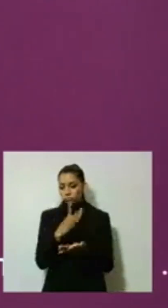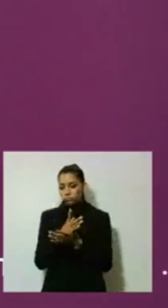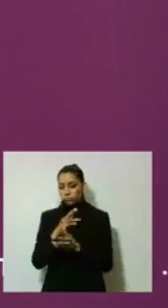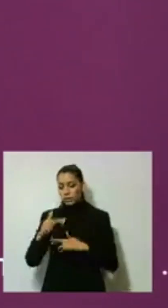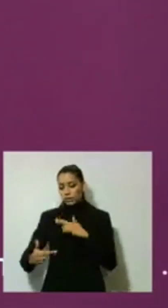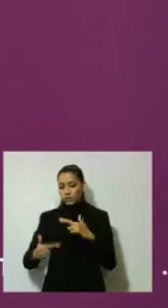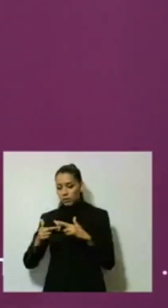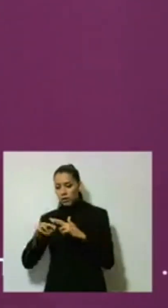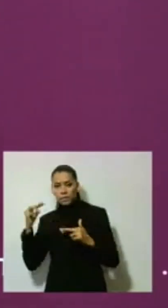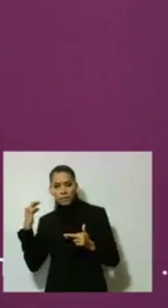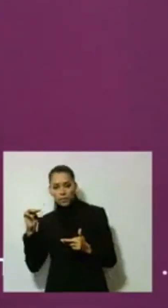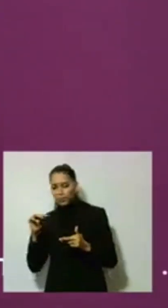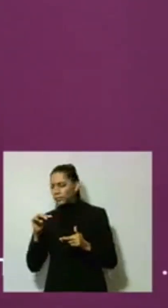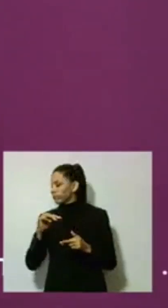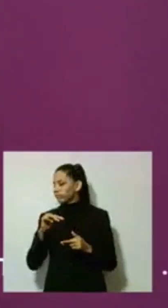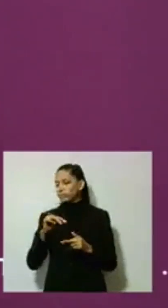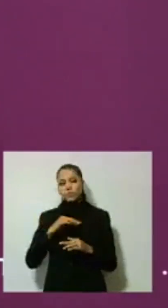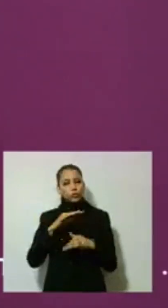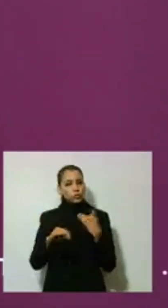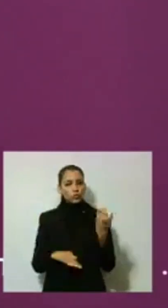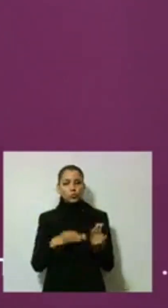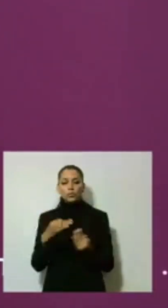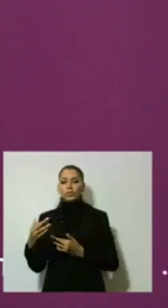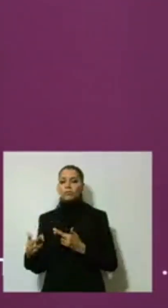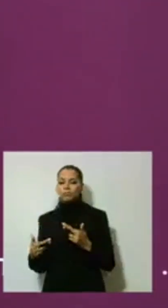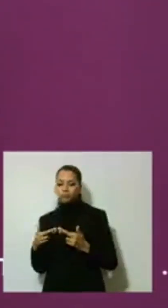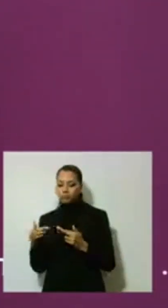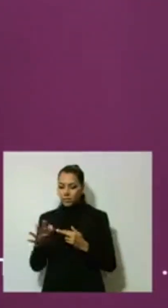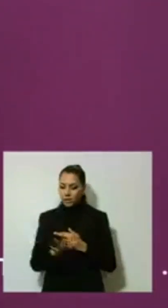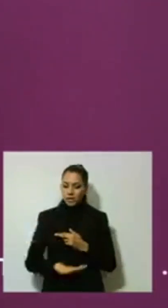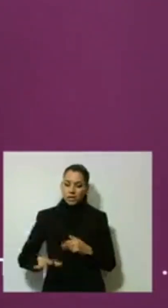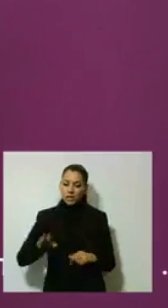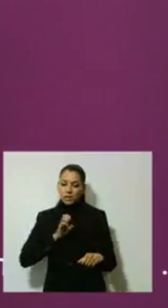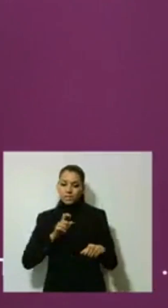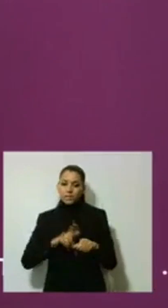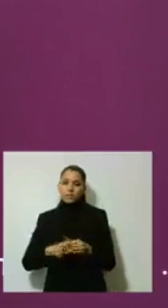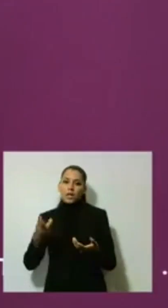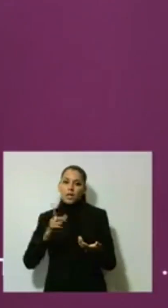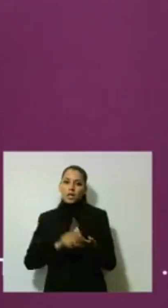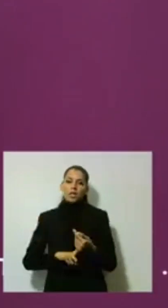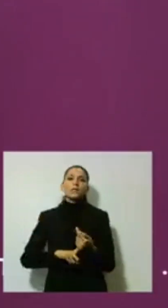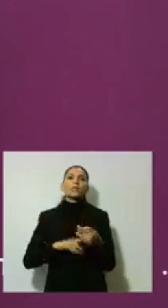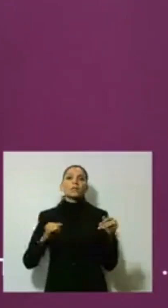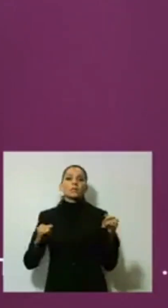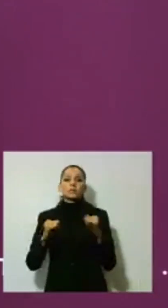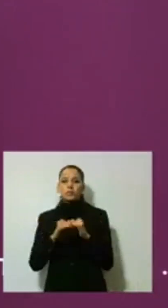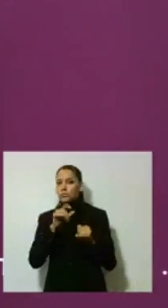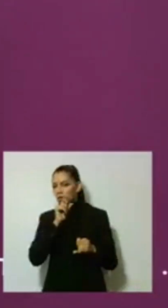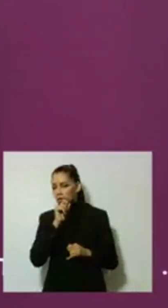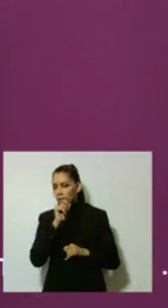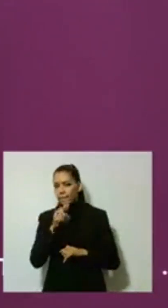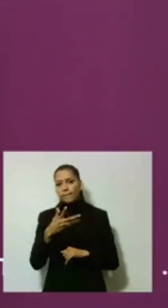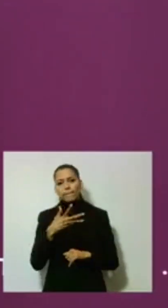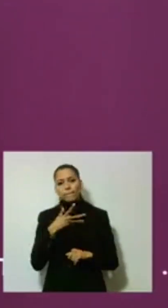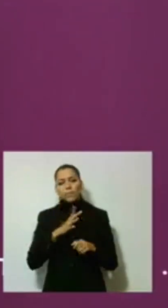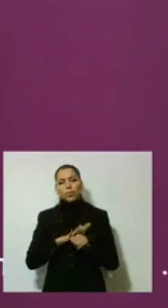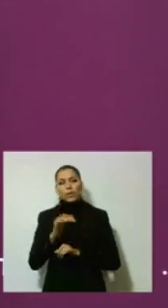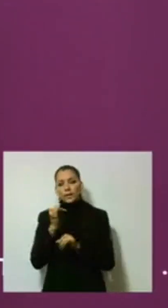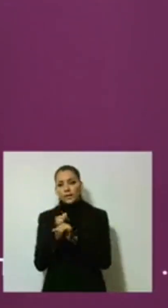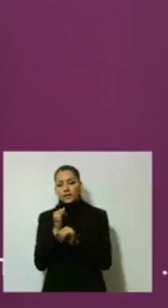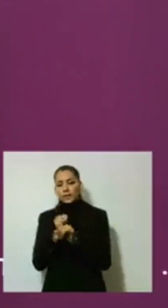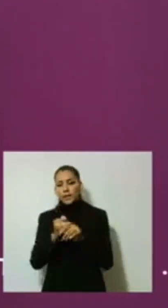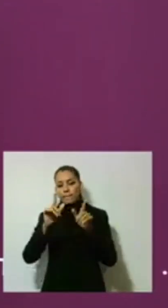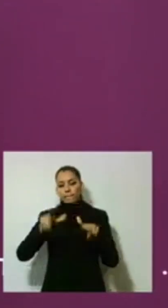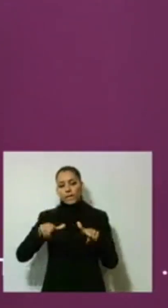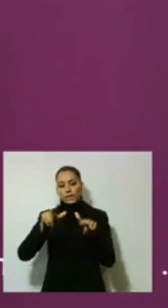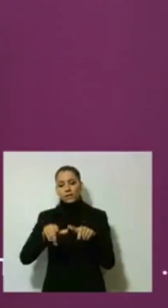todas las áreas especializadas que tenemos en la institución. Tenemos también, por vía de Internet, en la